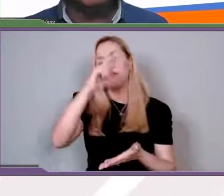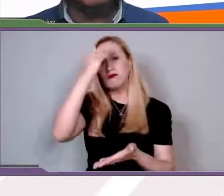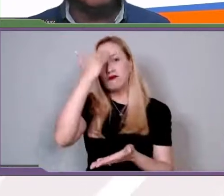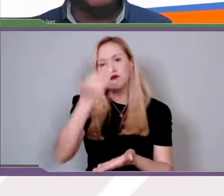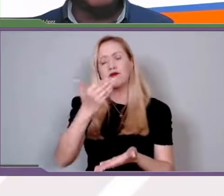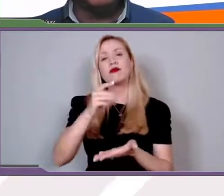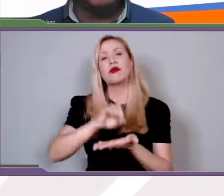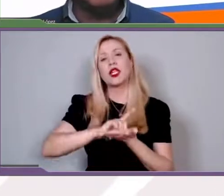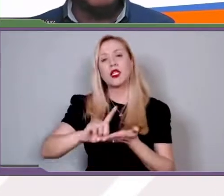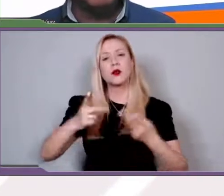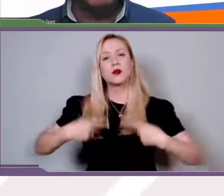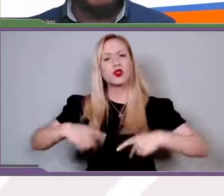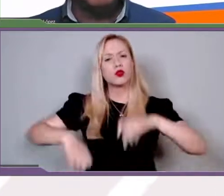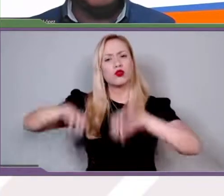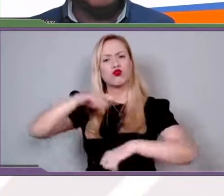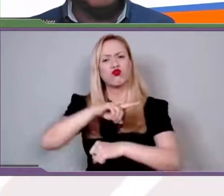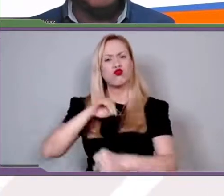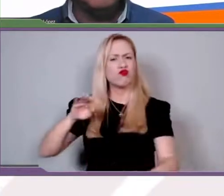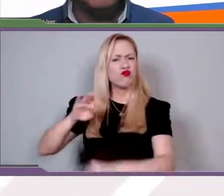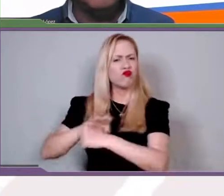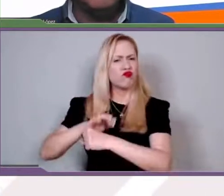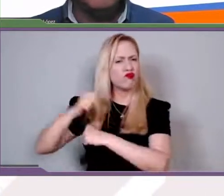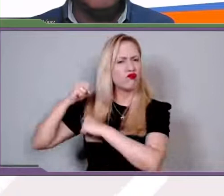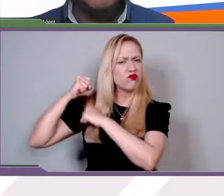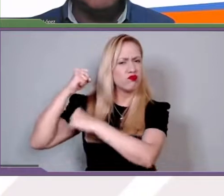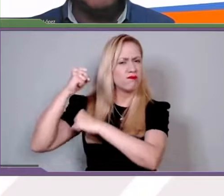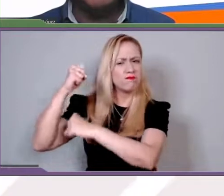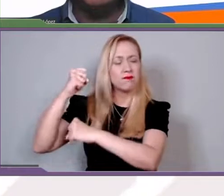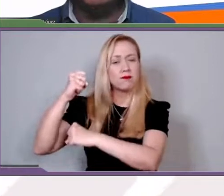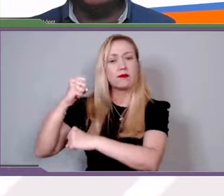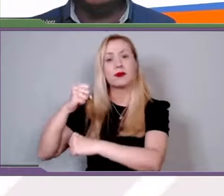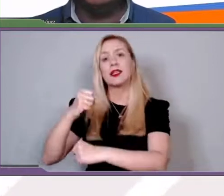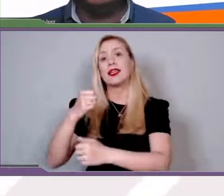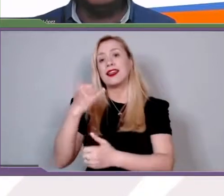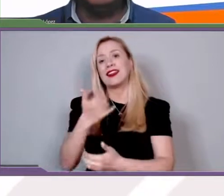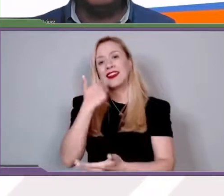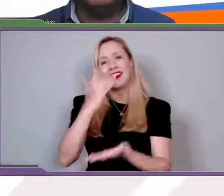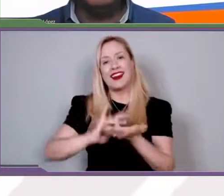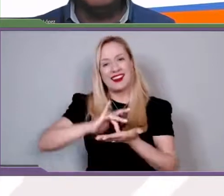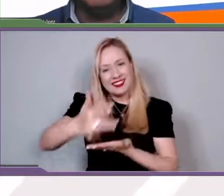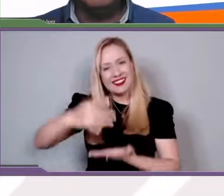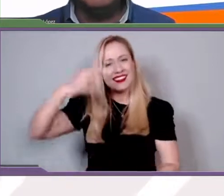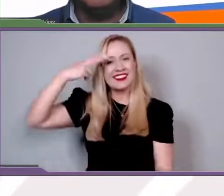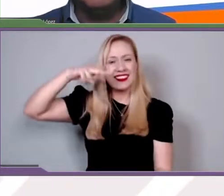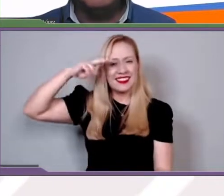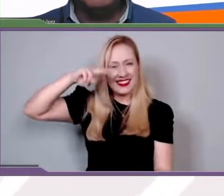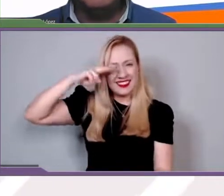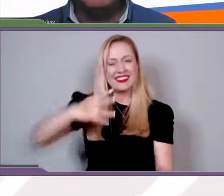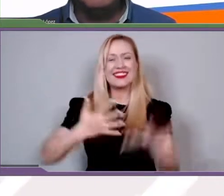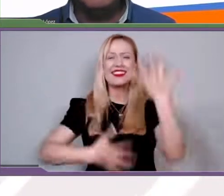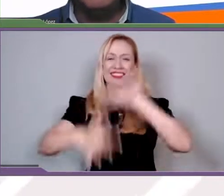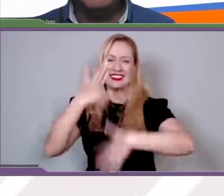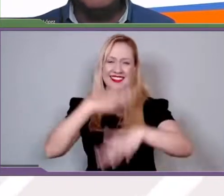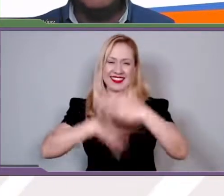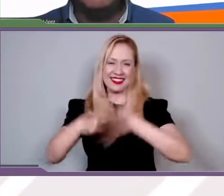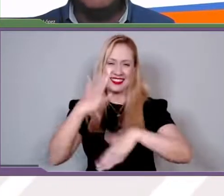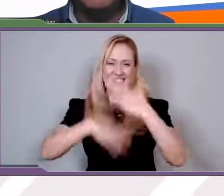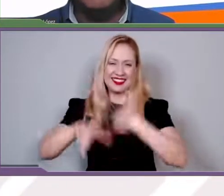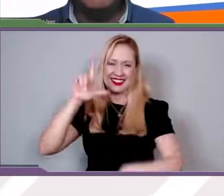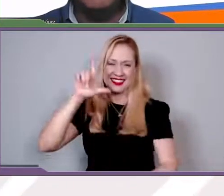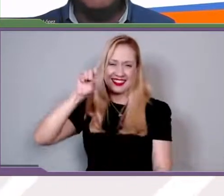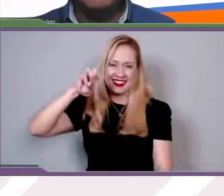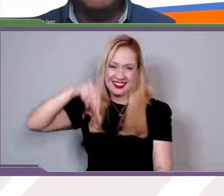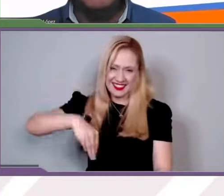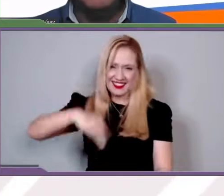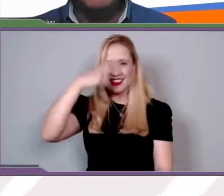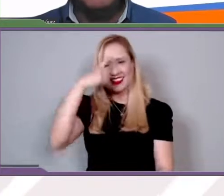personas mayores. Y antes de pasar a platicar con ustedes, quiero dar las gracias a Nidia Díaz en la interpretación de lengua de señas mexicana,